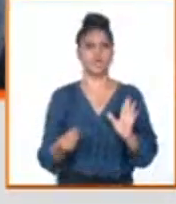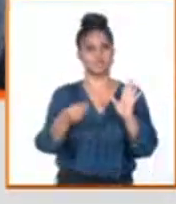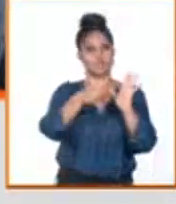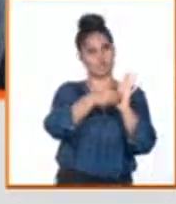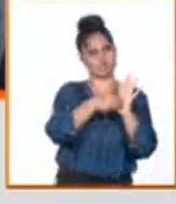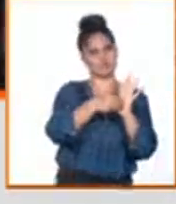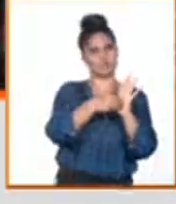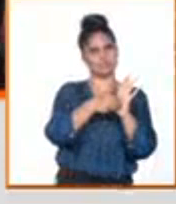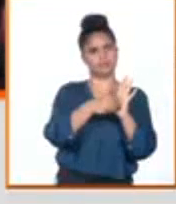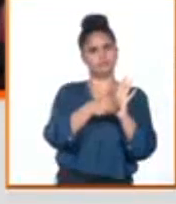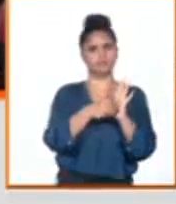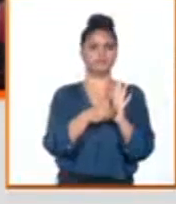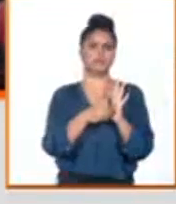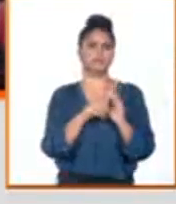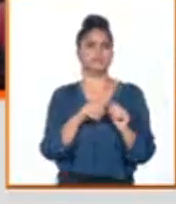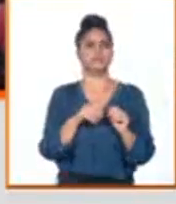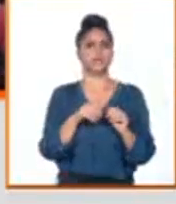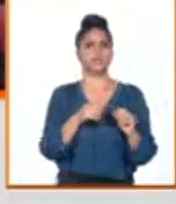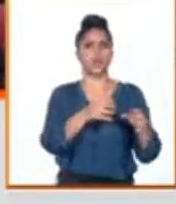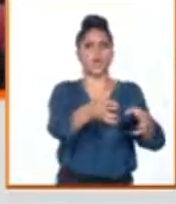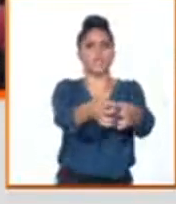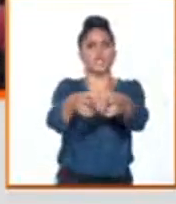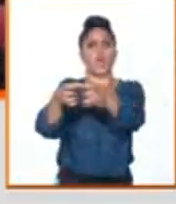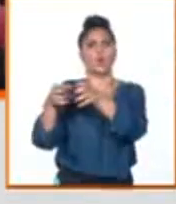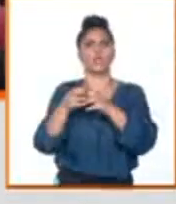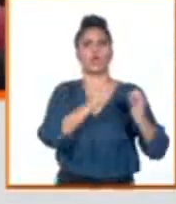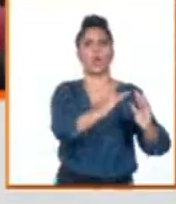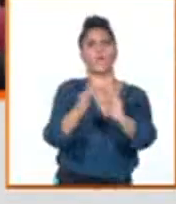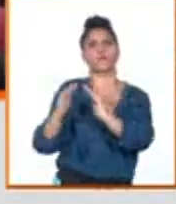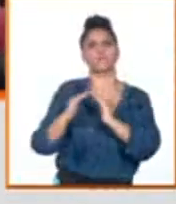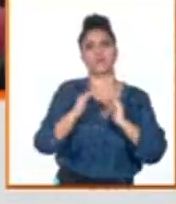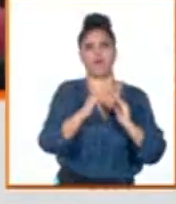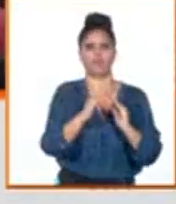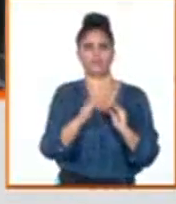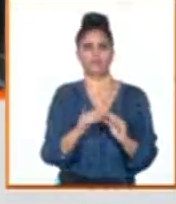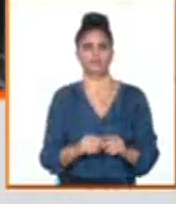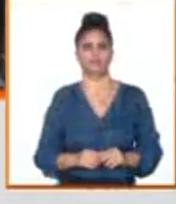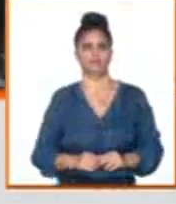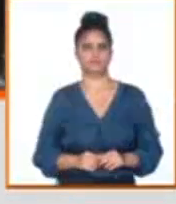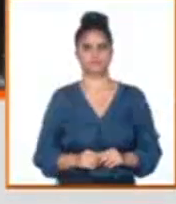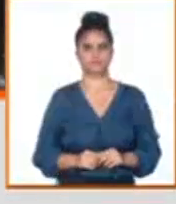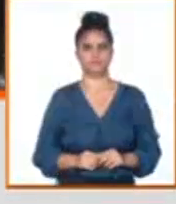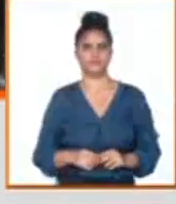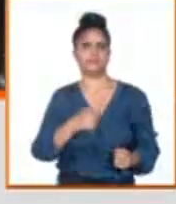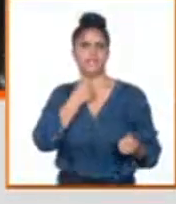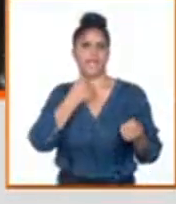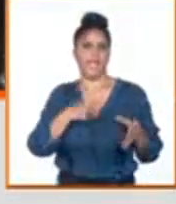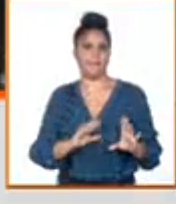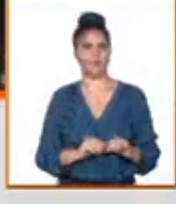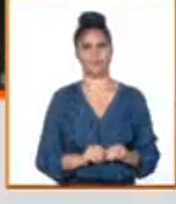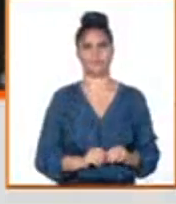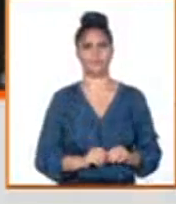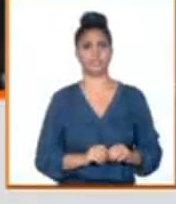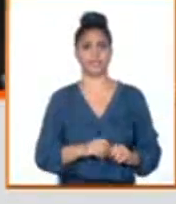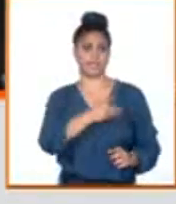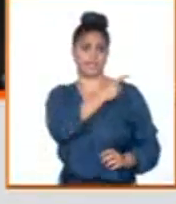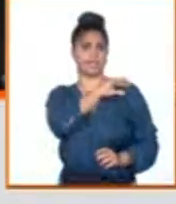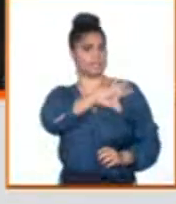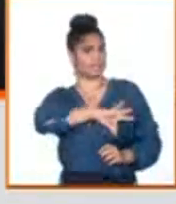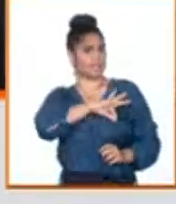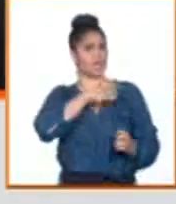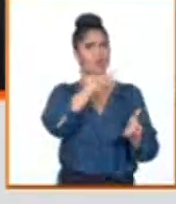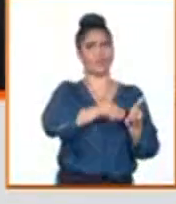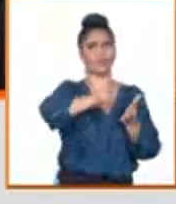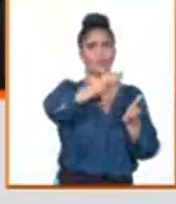el caso del ámbito geográfico le da al delegado del Poder Popular un